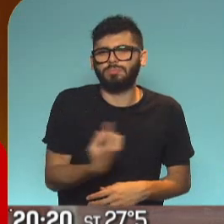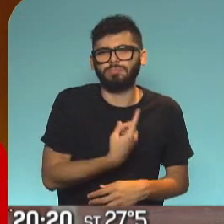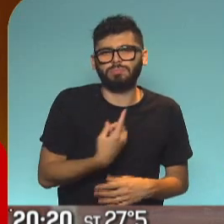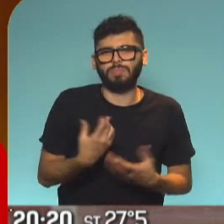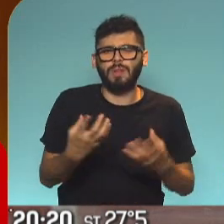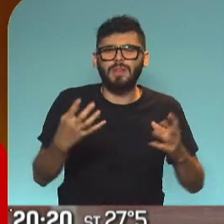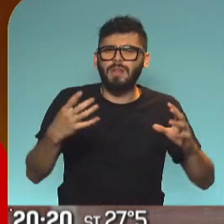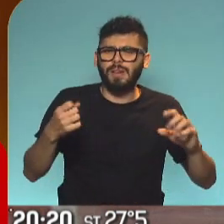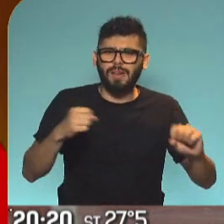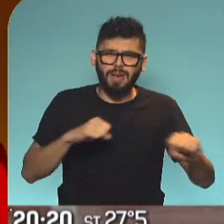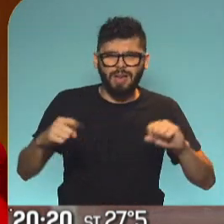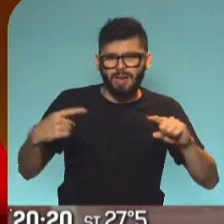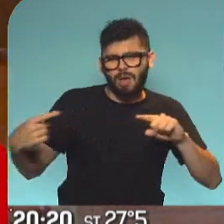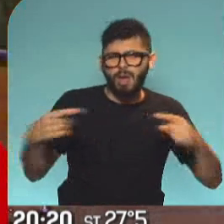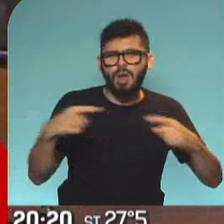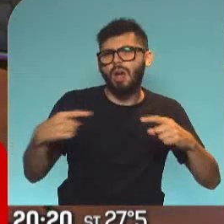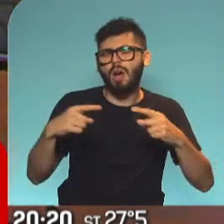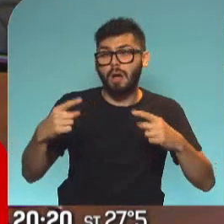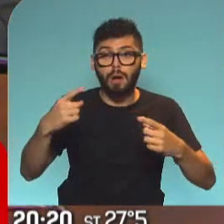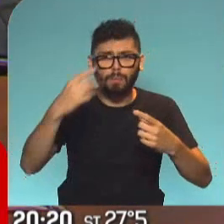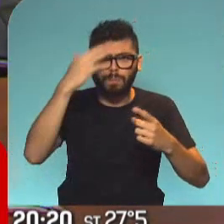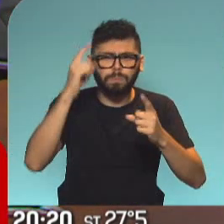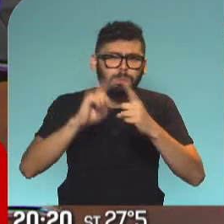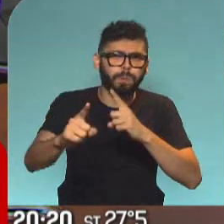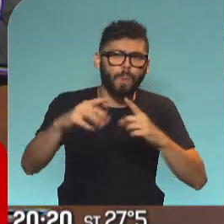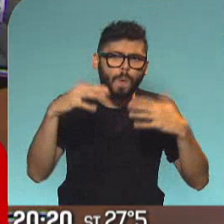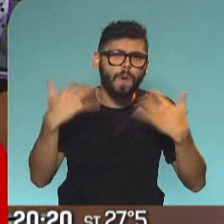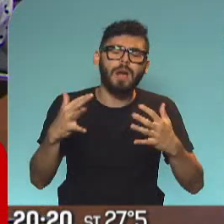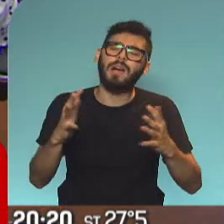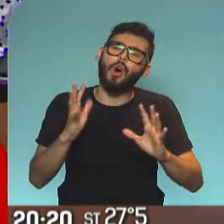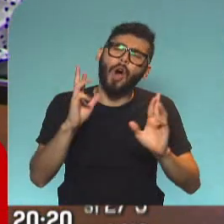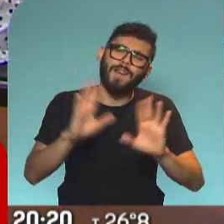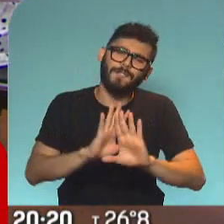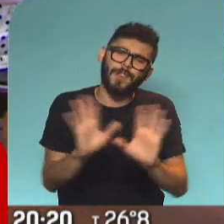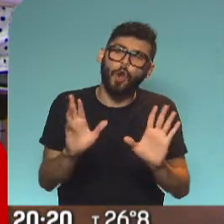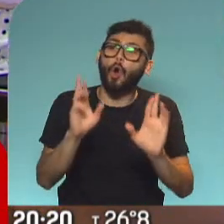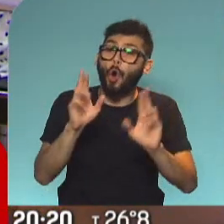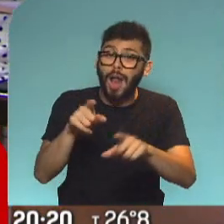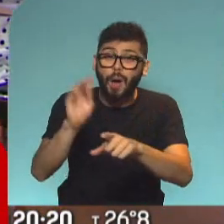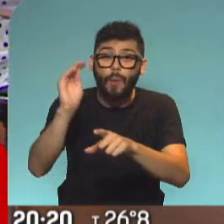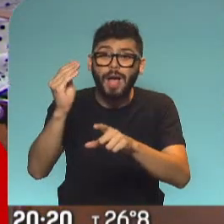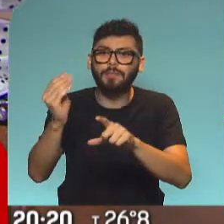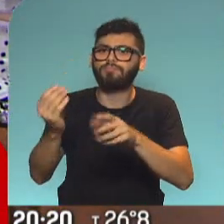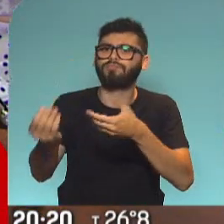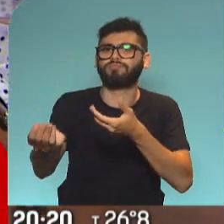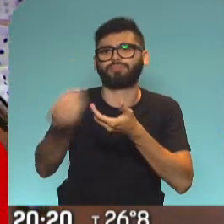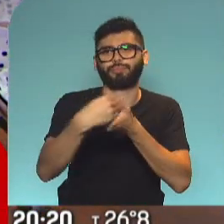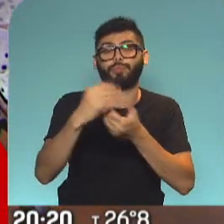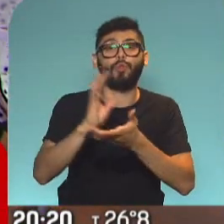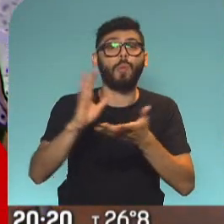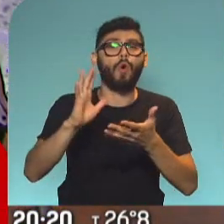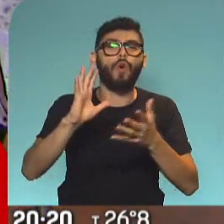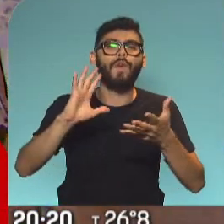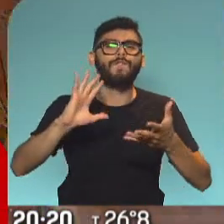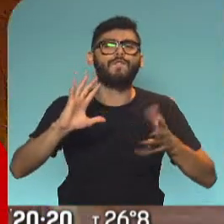de agresiones tan directas, y que él también se sume a esta mirada nueva, que